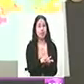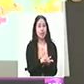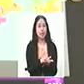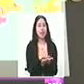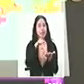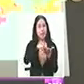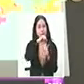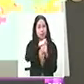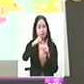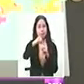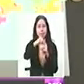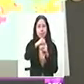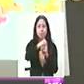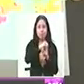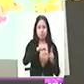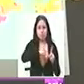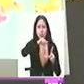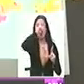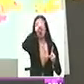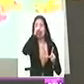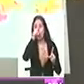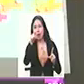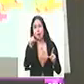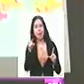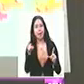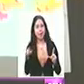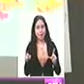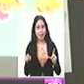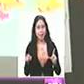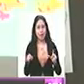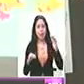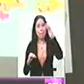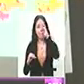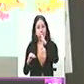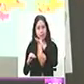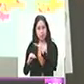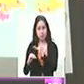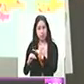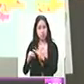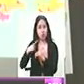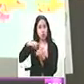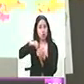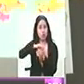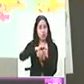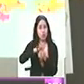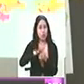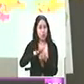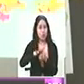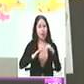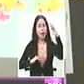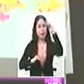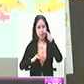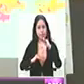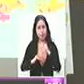esta situación de desescalada, de disminución de los casos, de disminución de